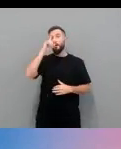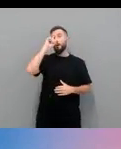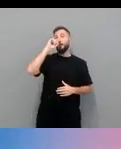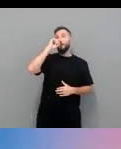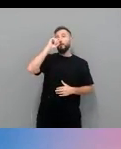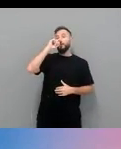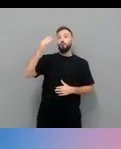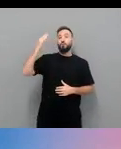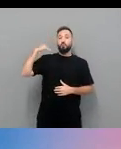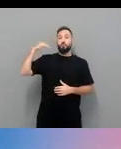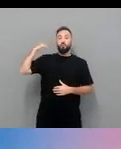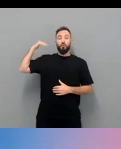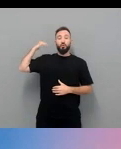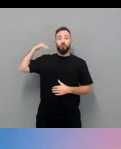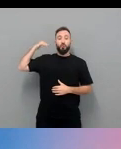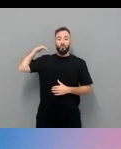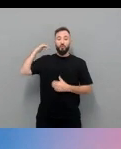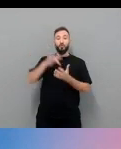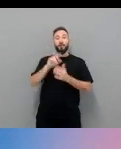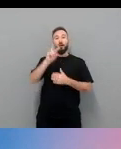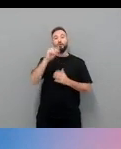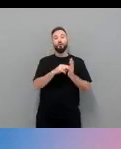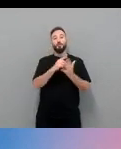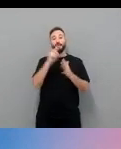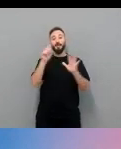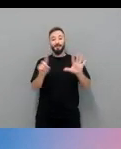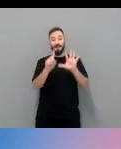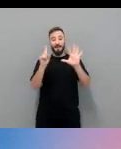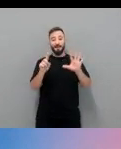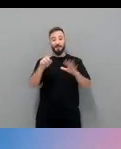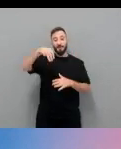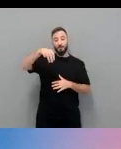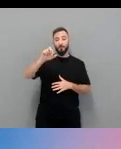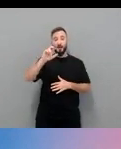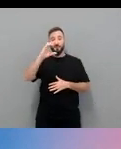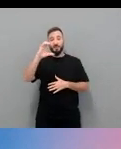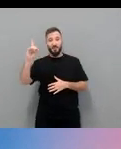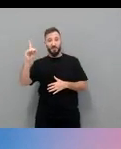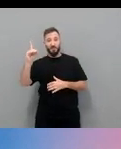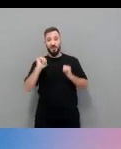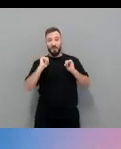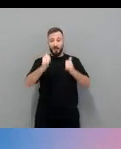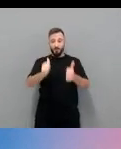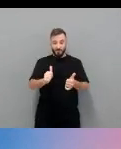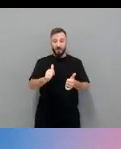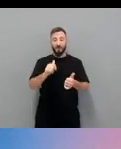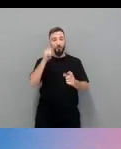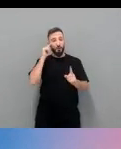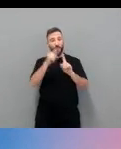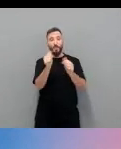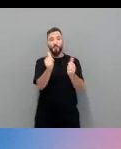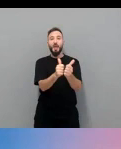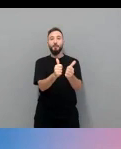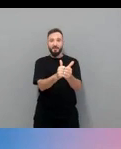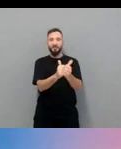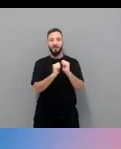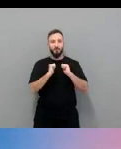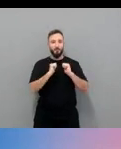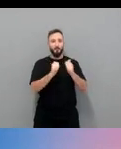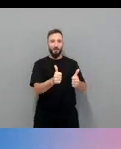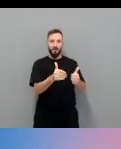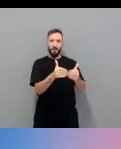recuerdo que empecé a vencer en el 2006, cuando iniciaba la ley de dependencia y que